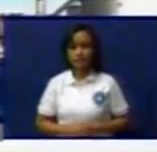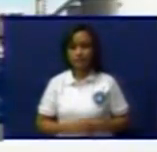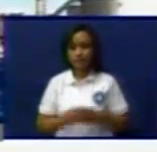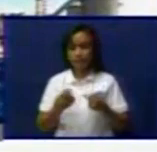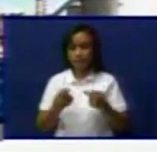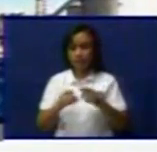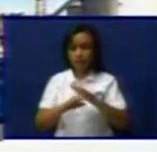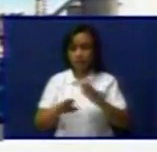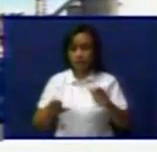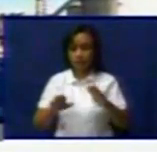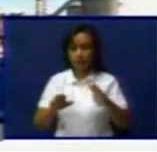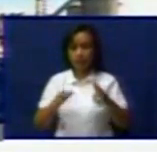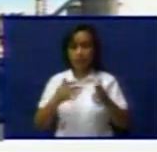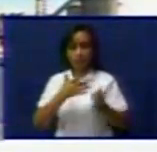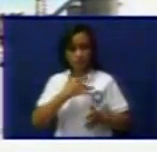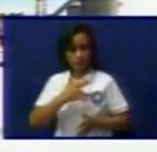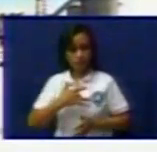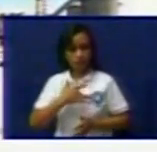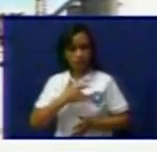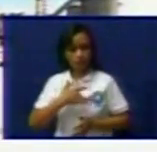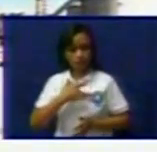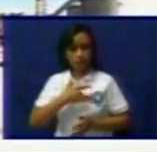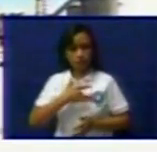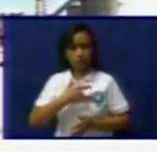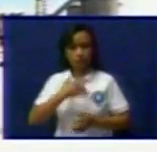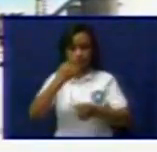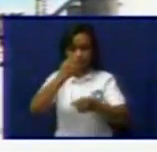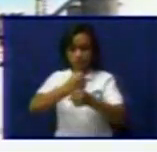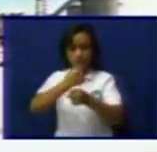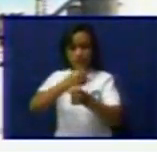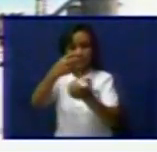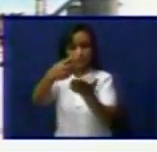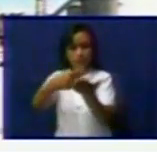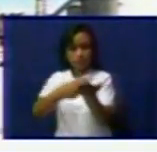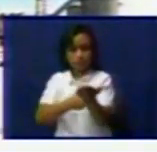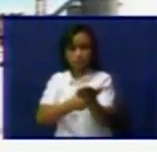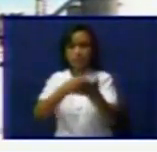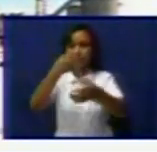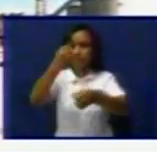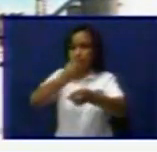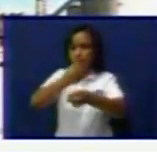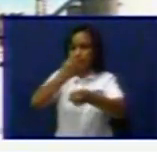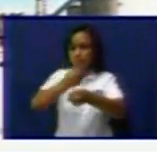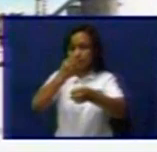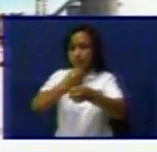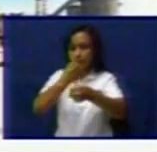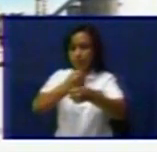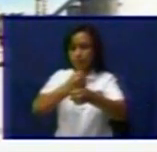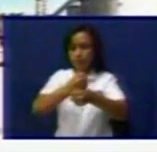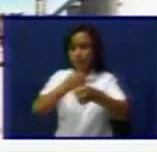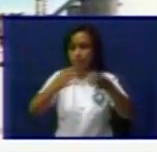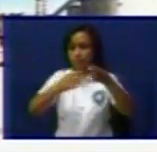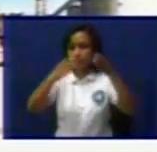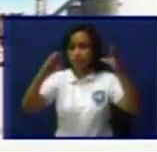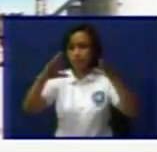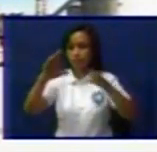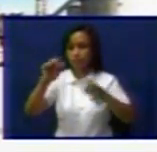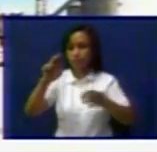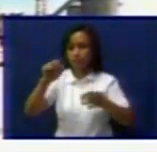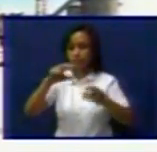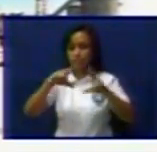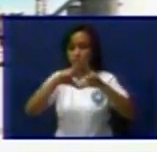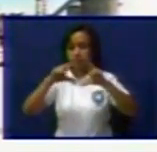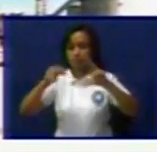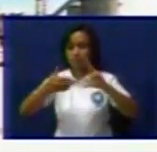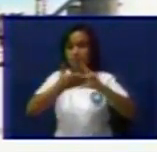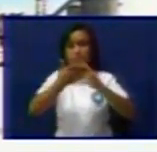A fin de satisfacer los requerimientos de la ejecución del proyecto y la operación del Gran Canal, se necesita